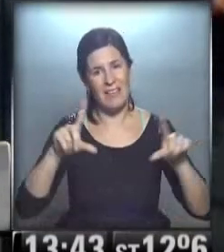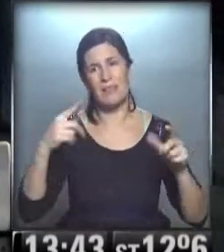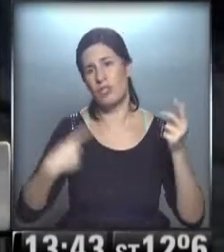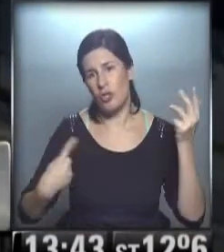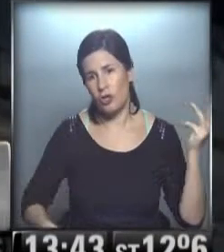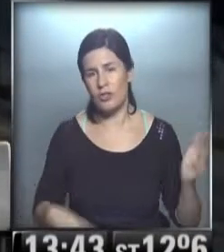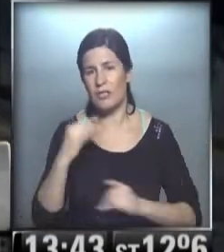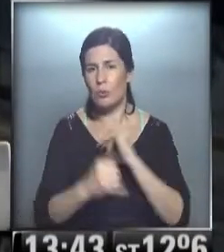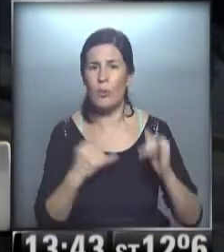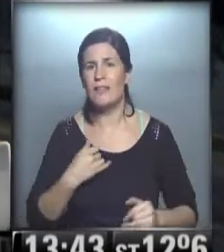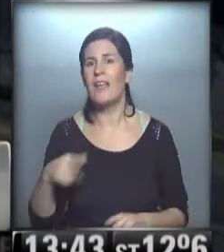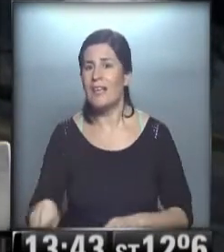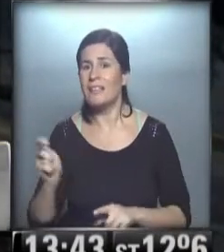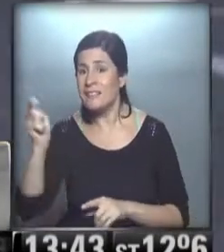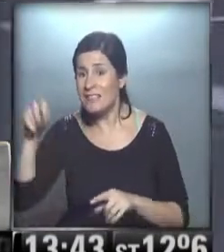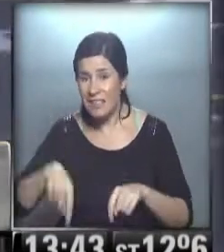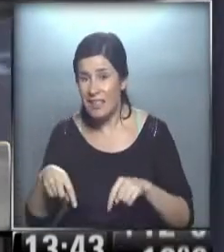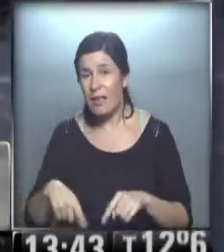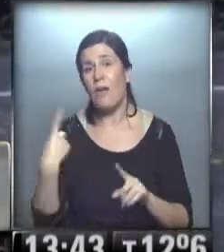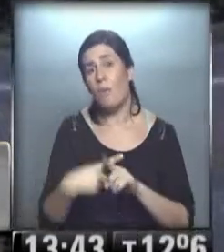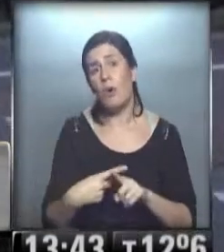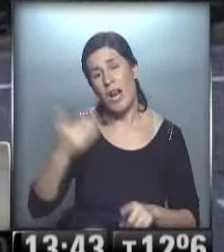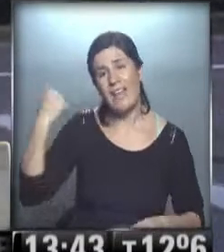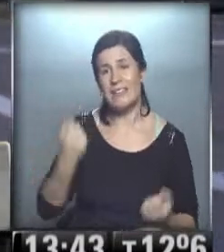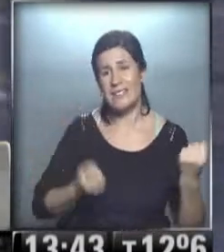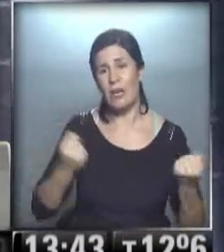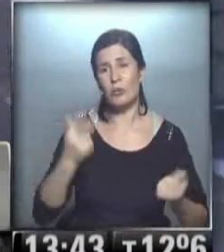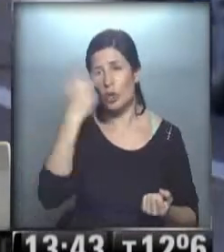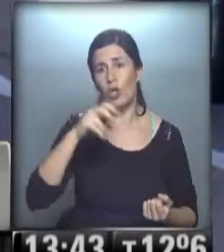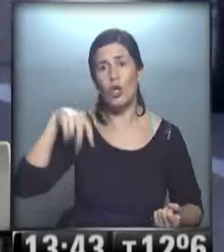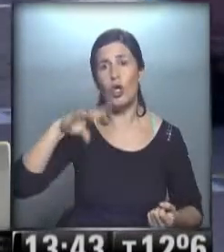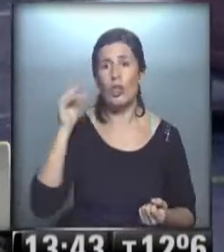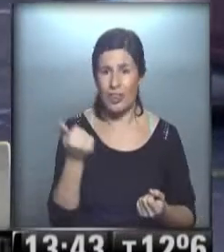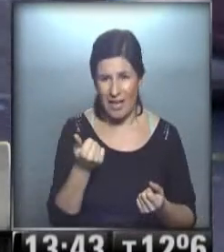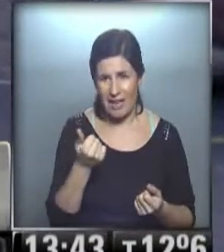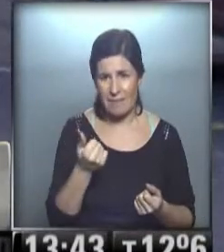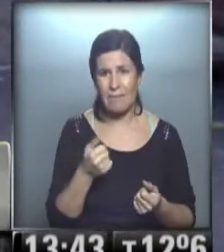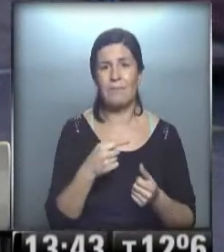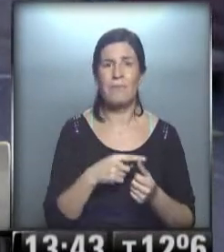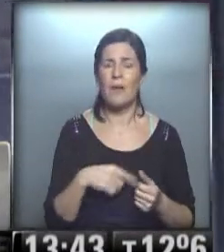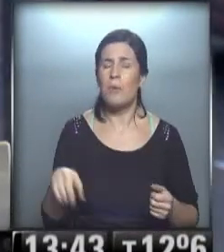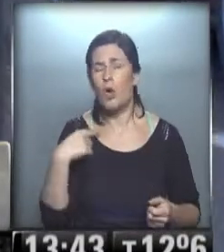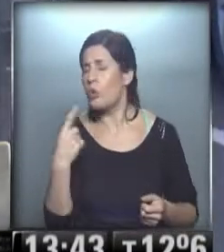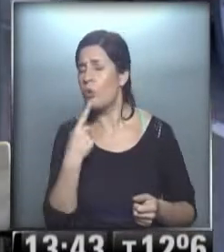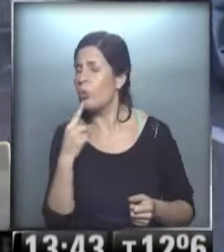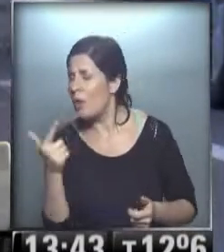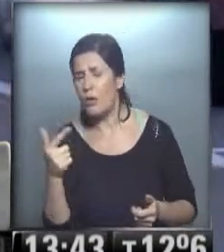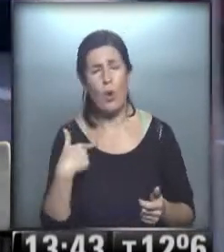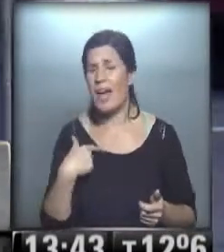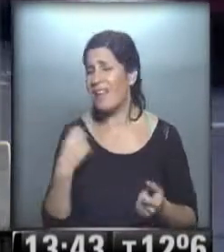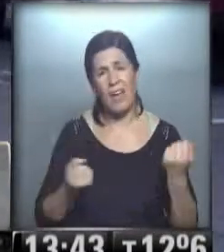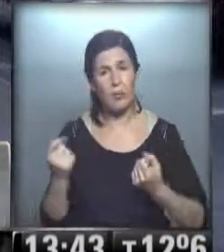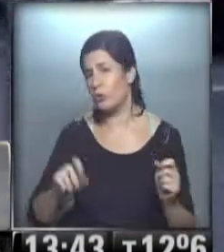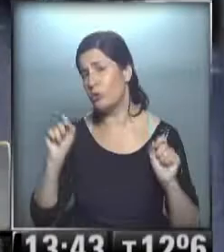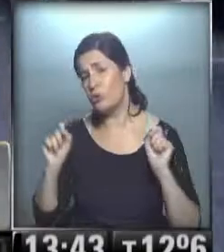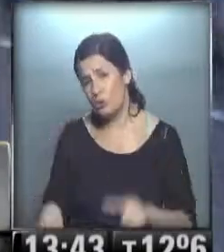se refiere a un Honda que adquirió Boudou en noviembre del 93 sin que esté en duda la adquisición y la titularidad